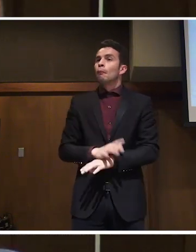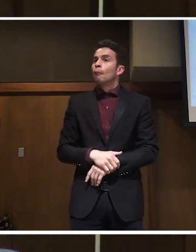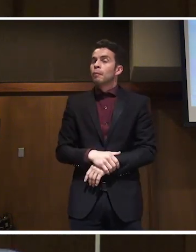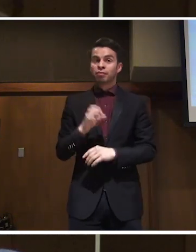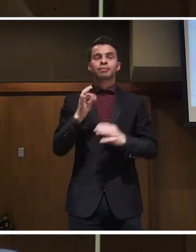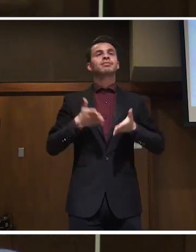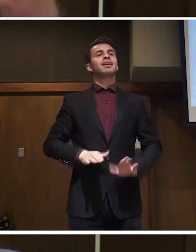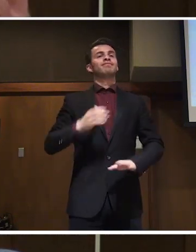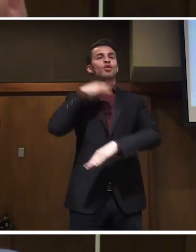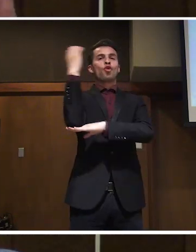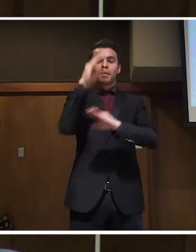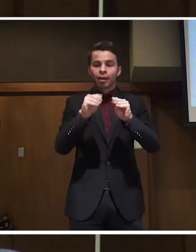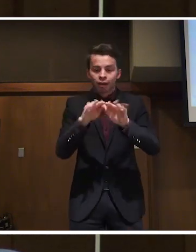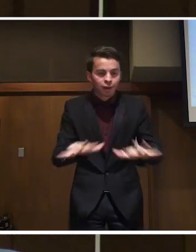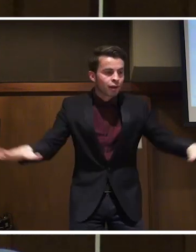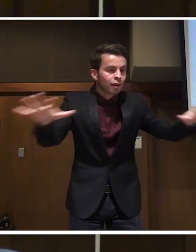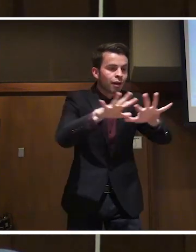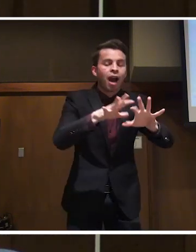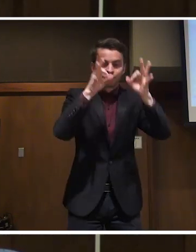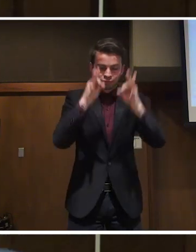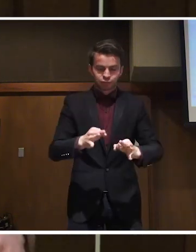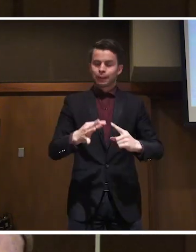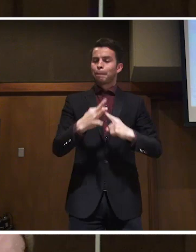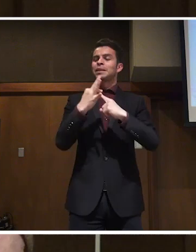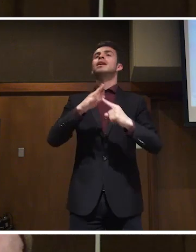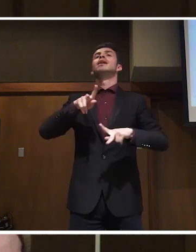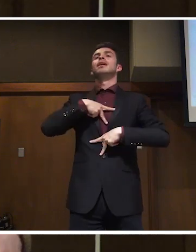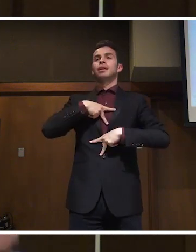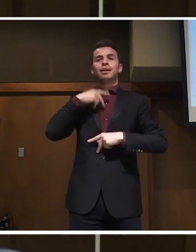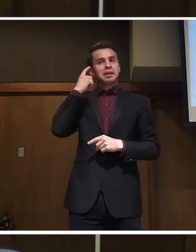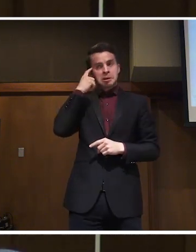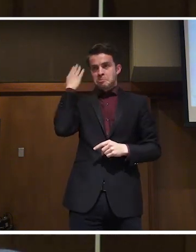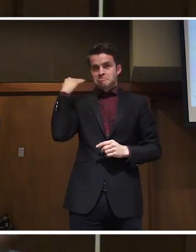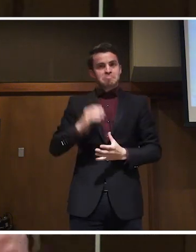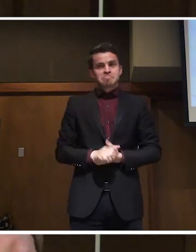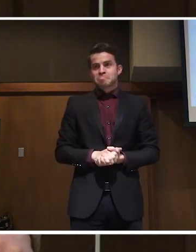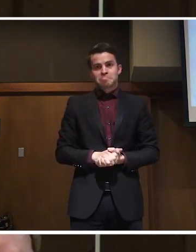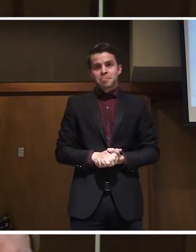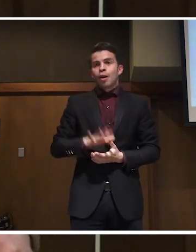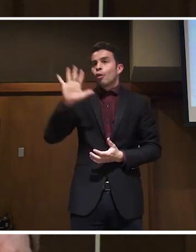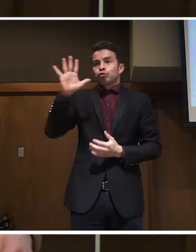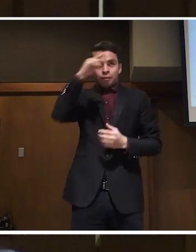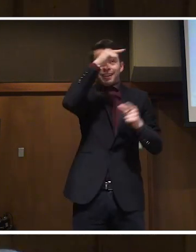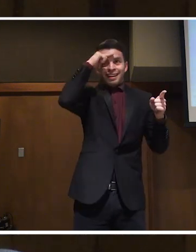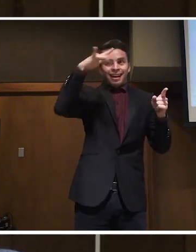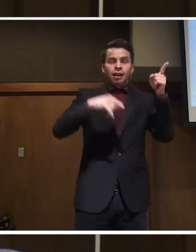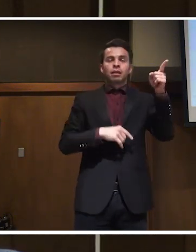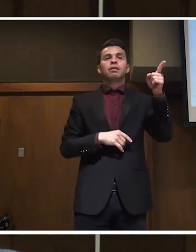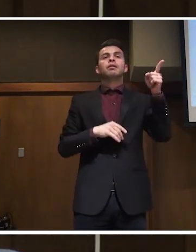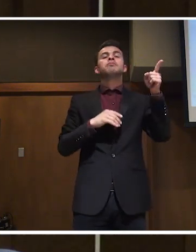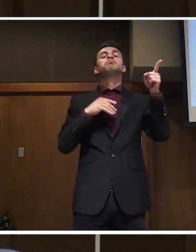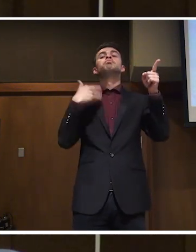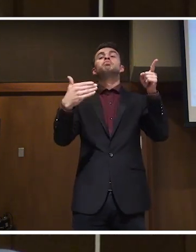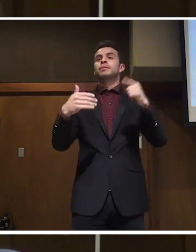ninguna sensación de este territorio como un territorio especial. Y después de la independencia, ustedes recordarán que las